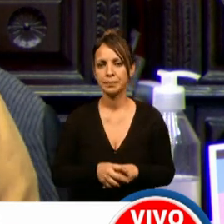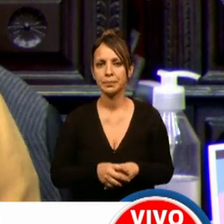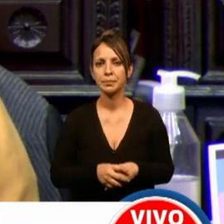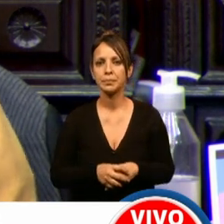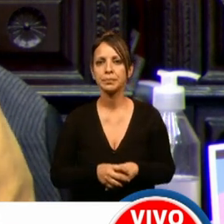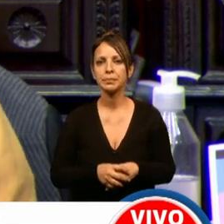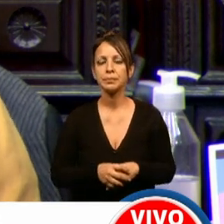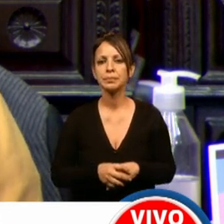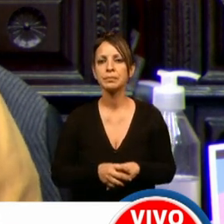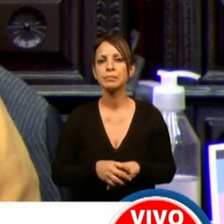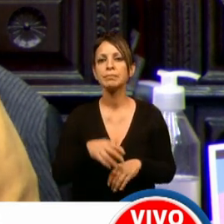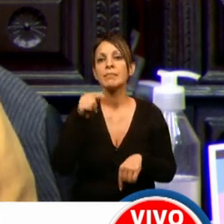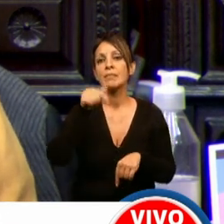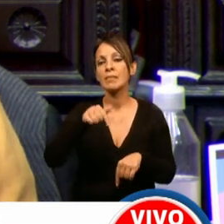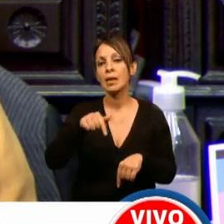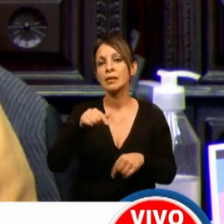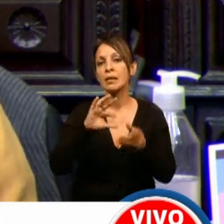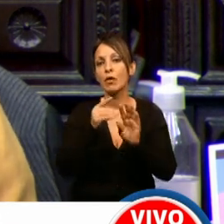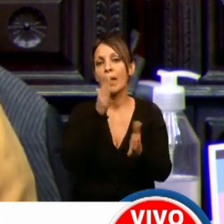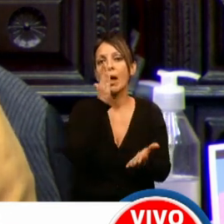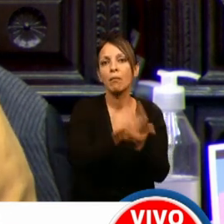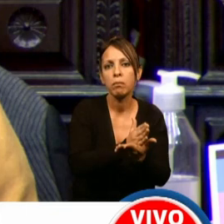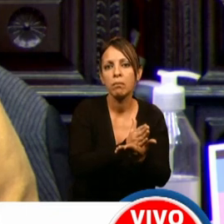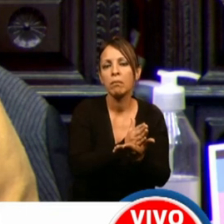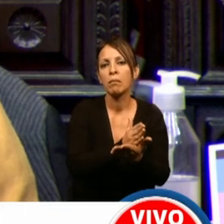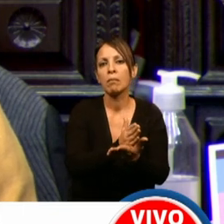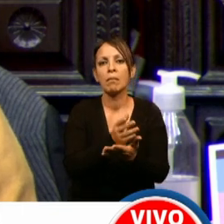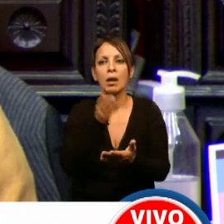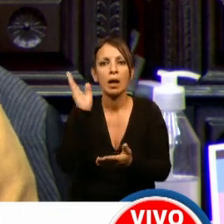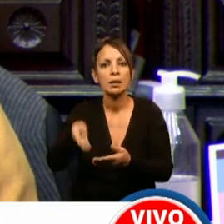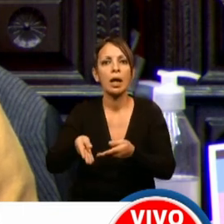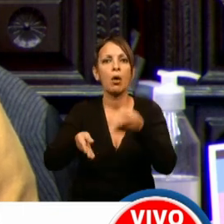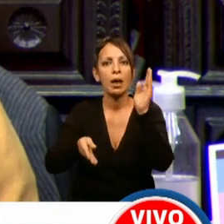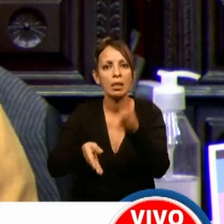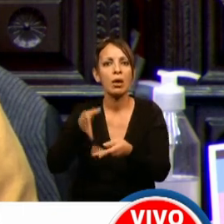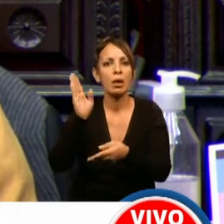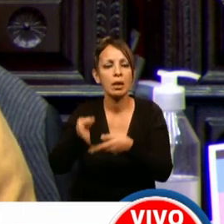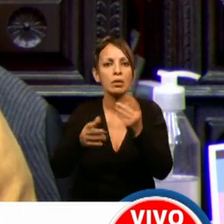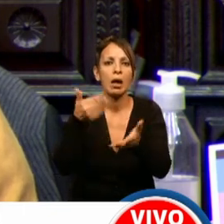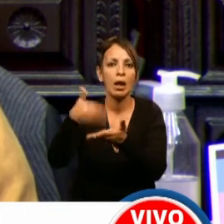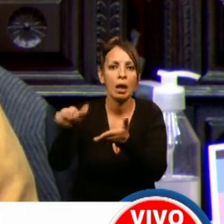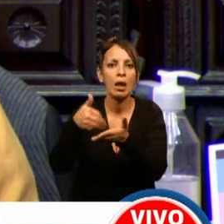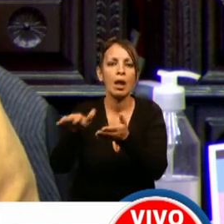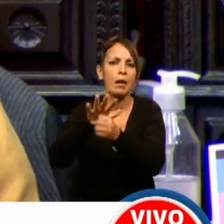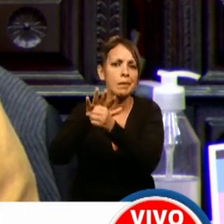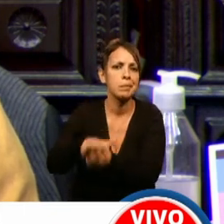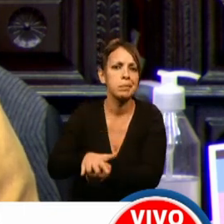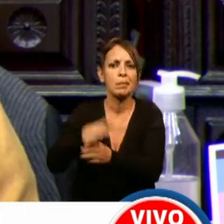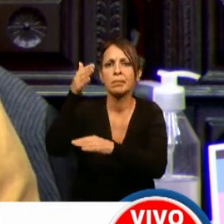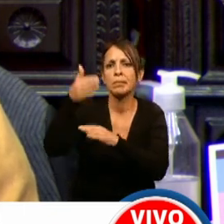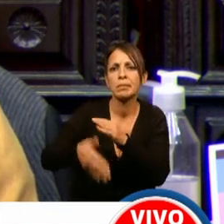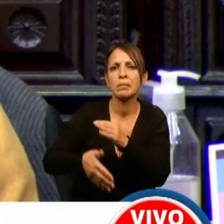en el ejercicio de este disciplinamiento inhumano que sufre el colectivo se discrimina se los excluye se limita se